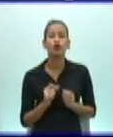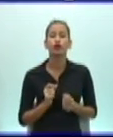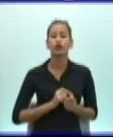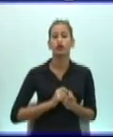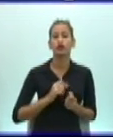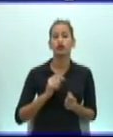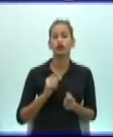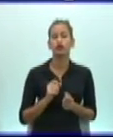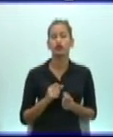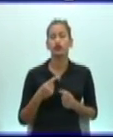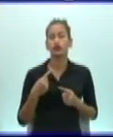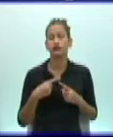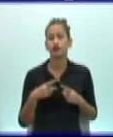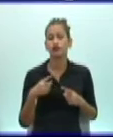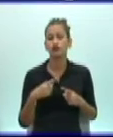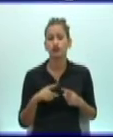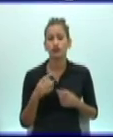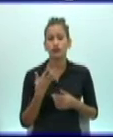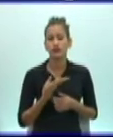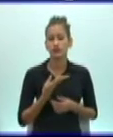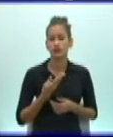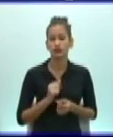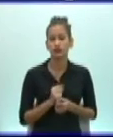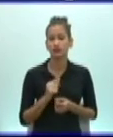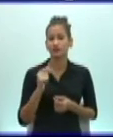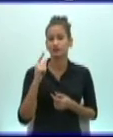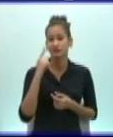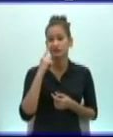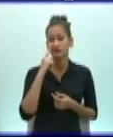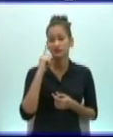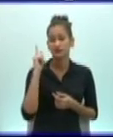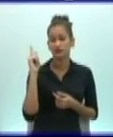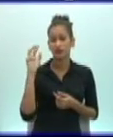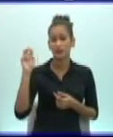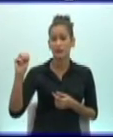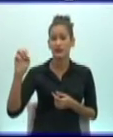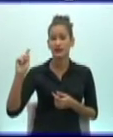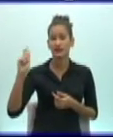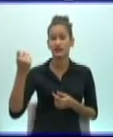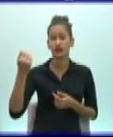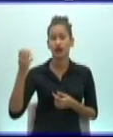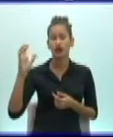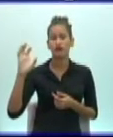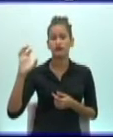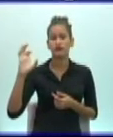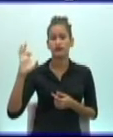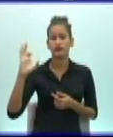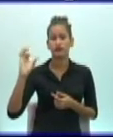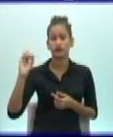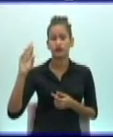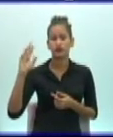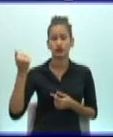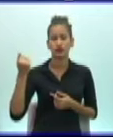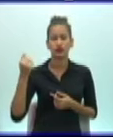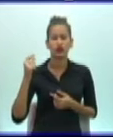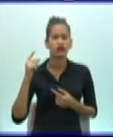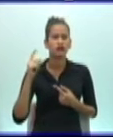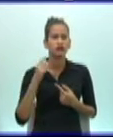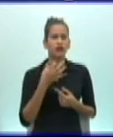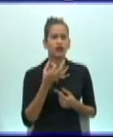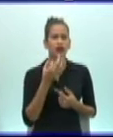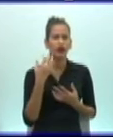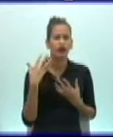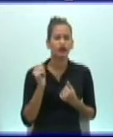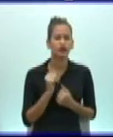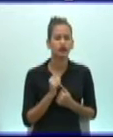la metáfora. Y la metáfora es eso que les expliqué ahorita precisamente, esa traslación